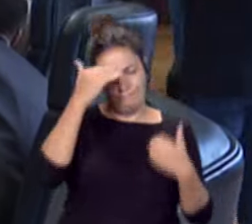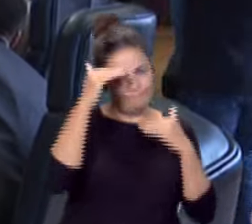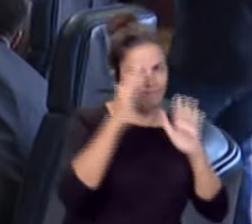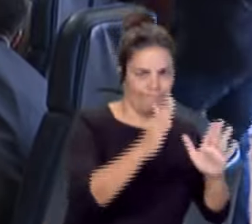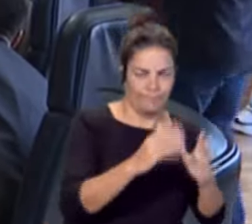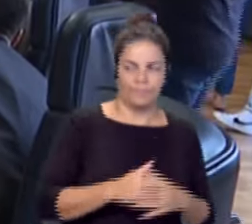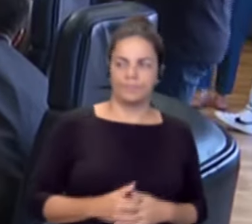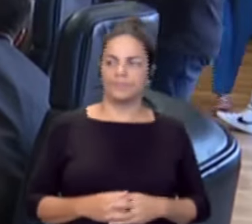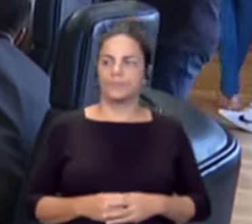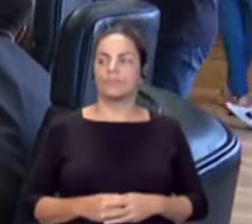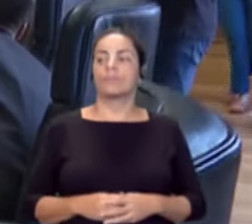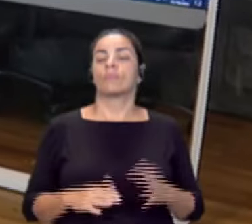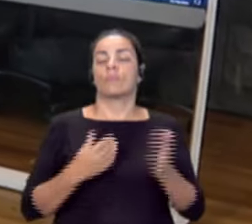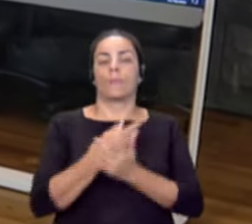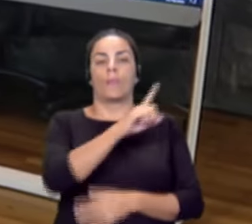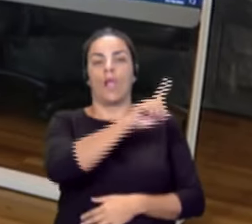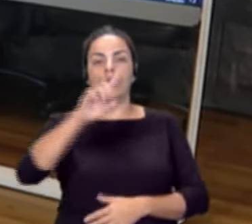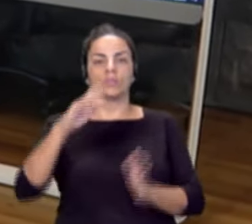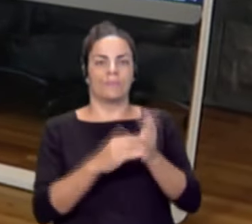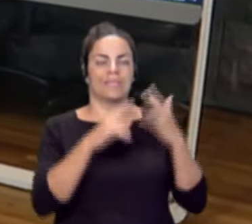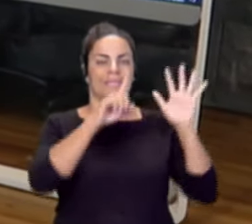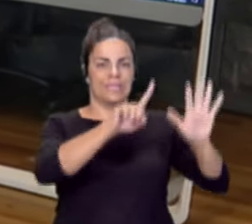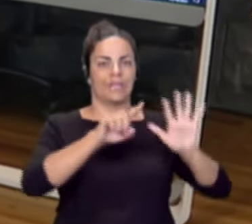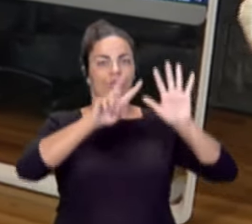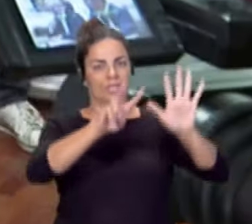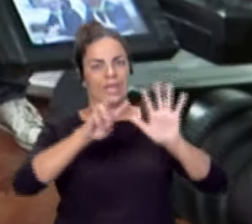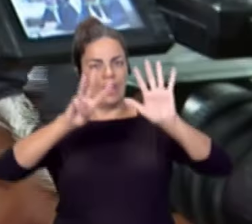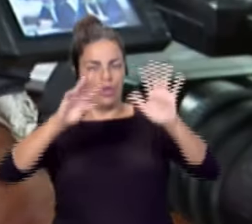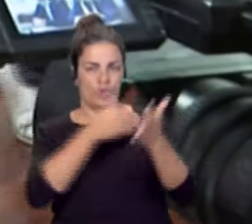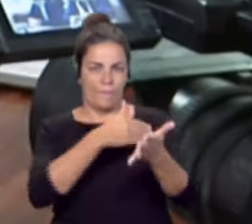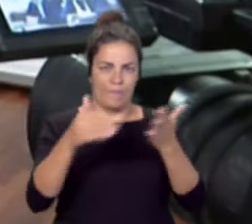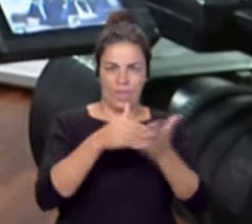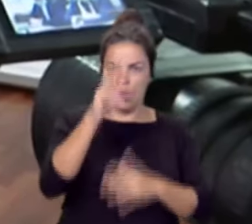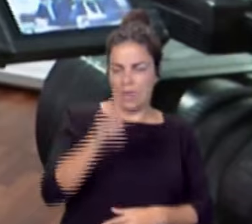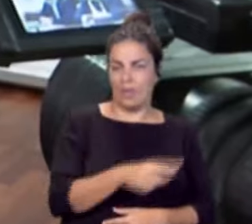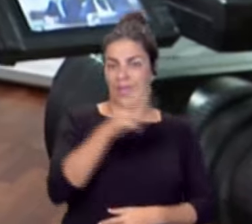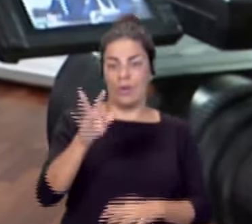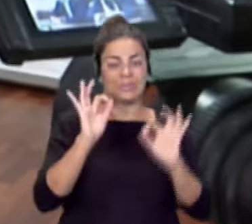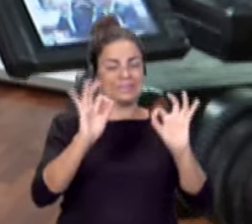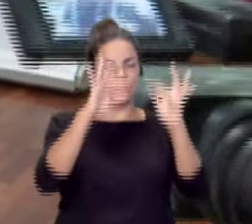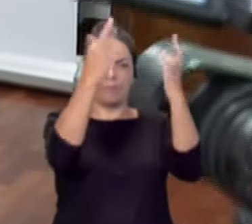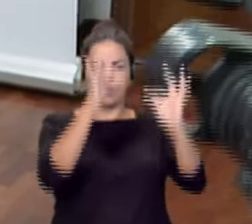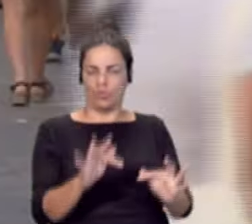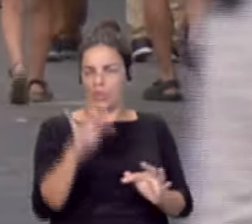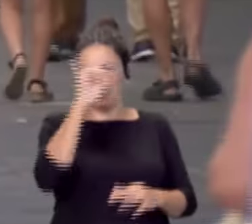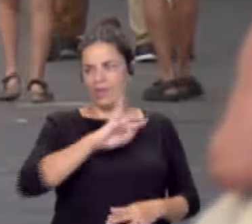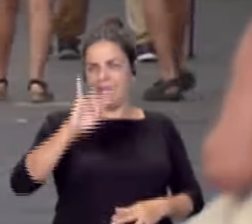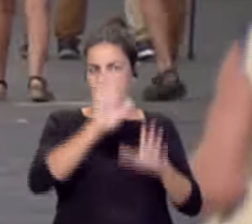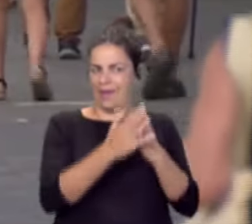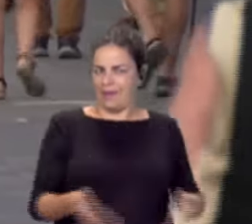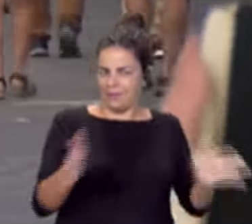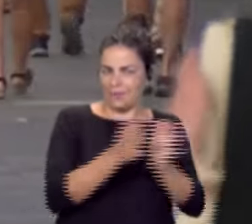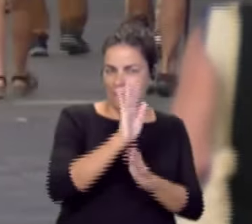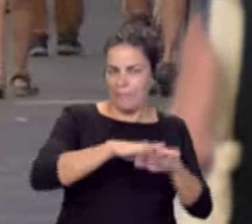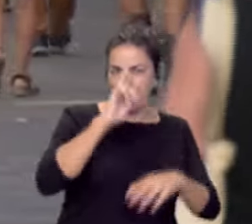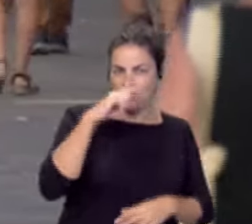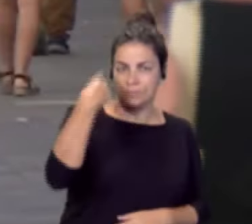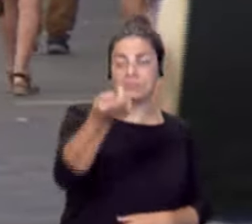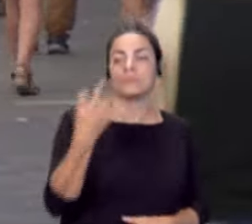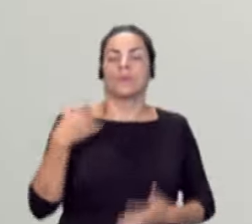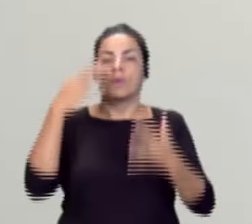Hasta los 11.678 millones de euros asciende el presupuesto de Canarias para 2025. Un presupuesto orientado a poner